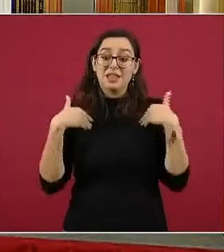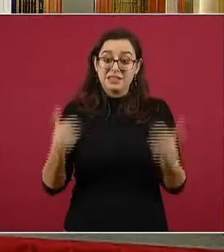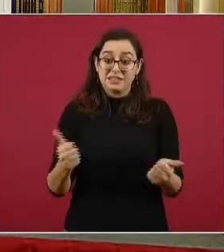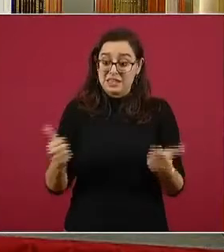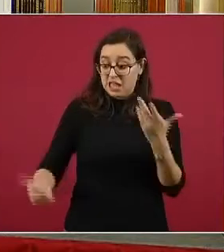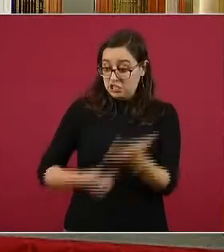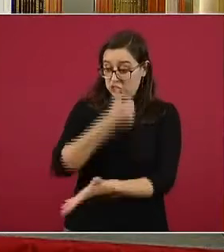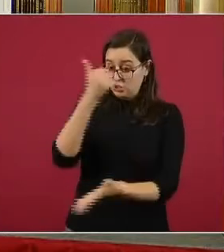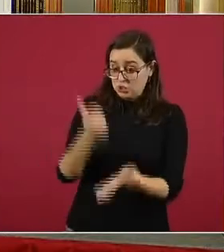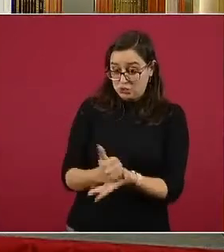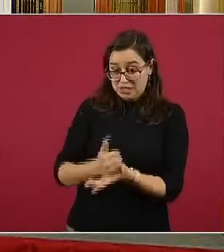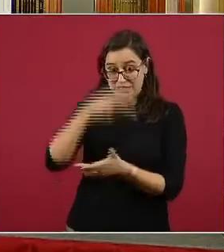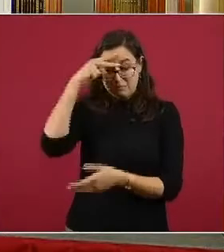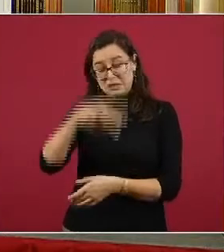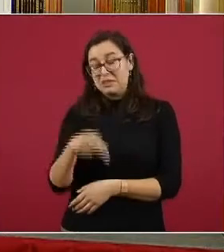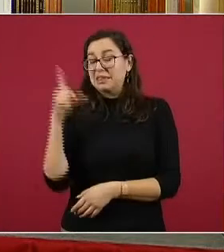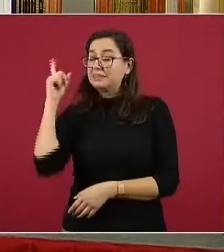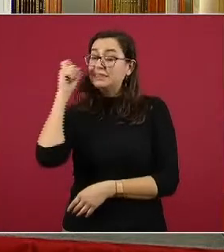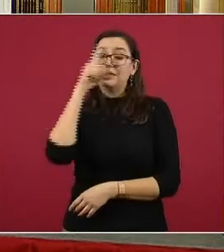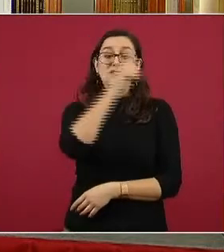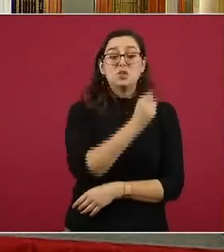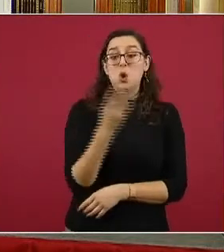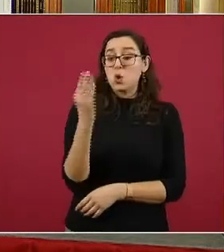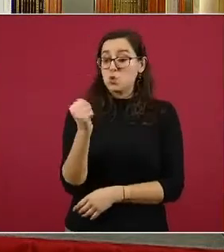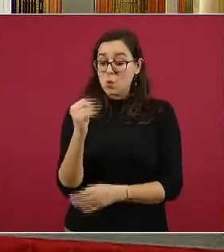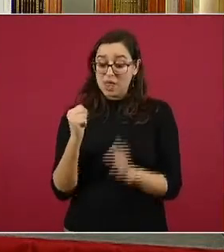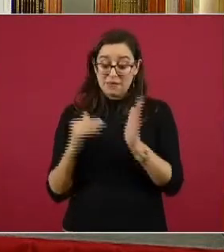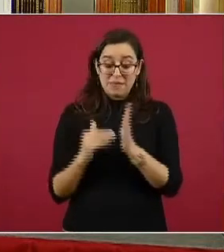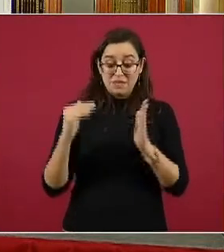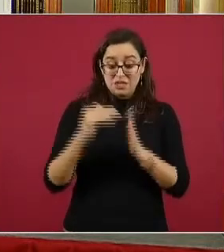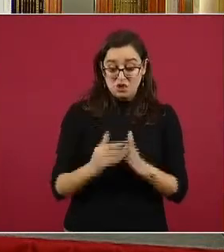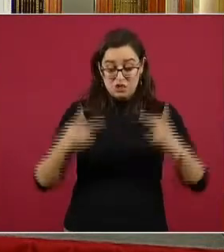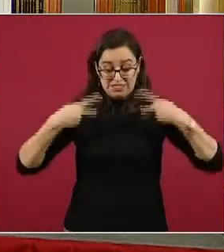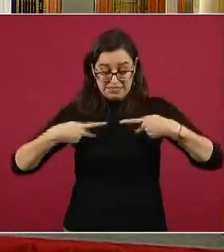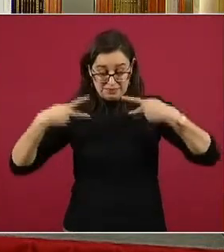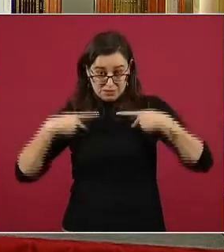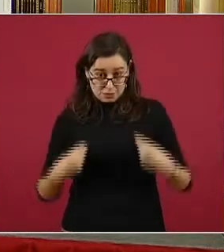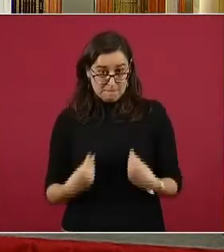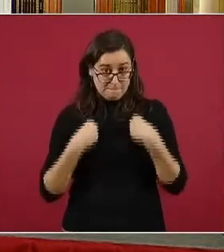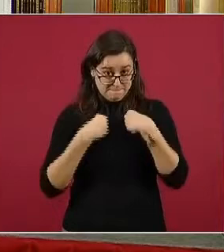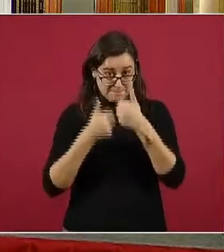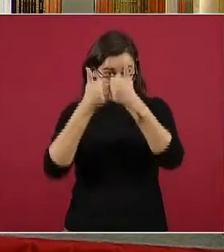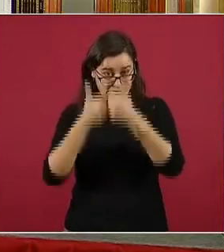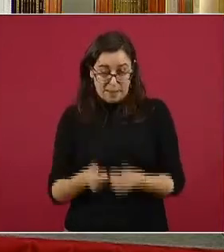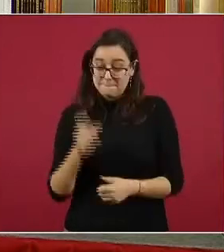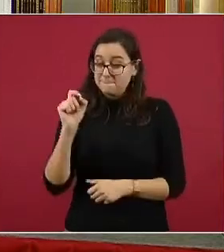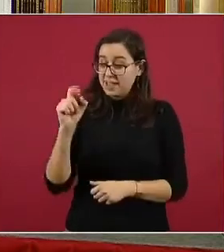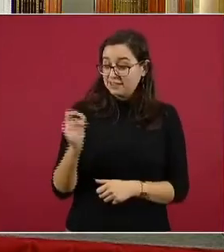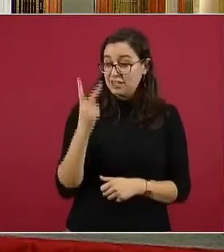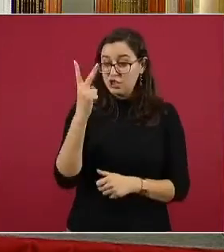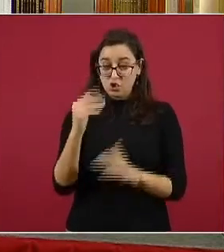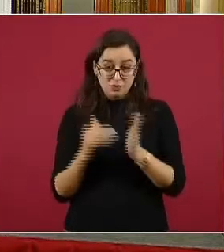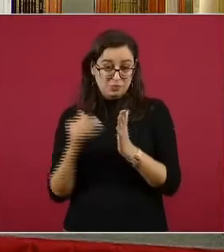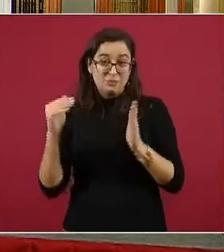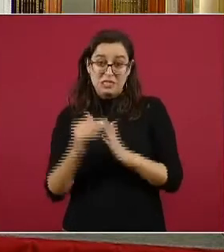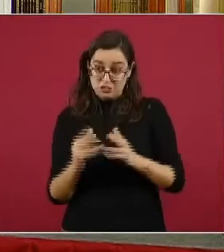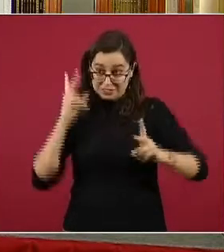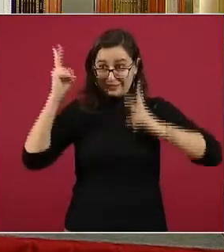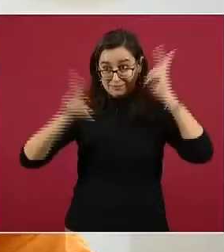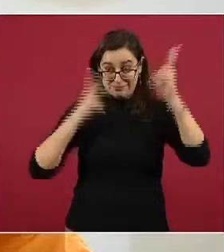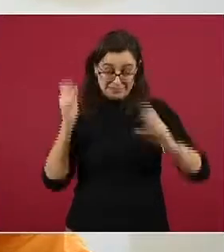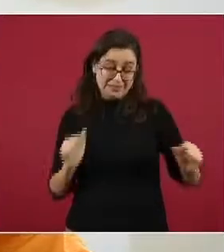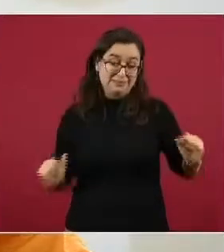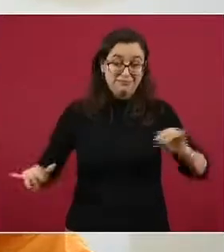ciudad, la complejidad de la ciudad, 9 millones de habitantes, 22 millones de la zona metropolitana, 5 millones